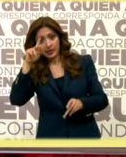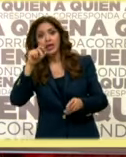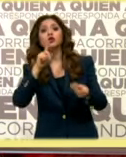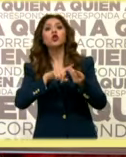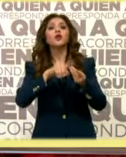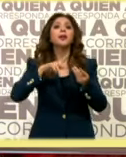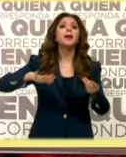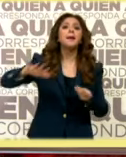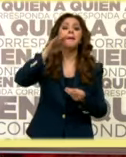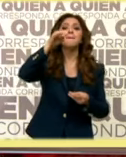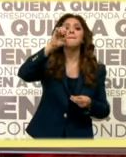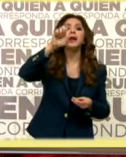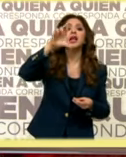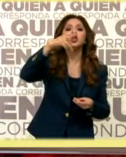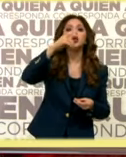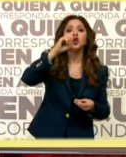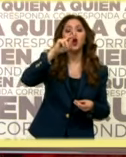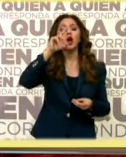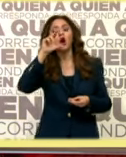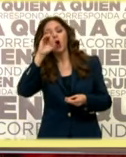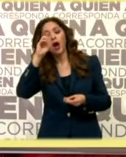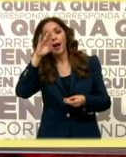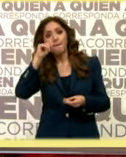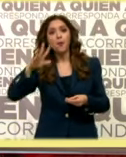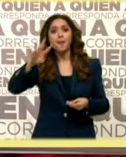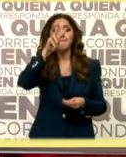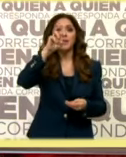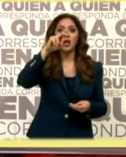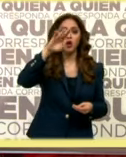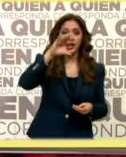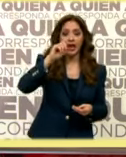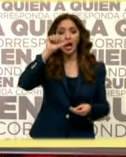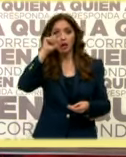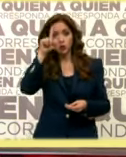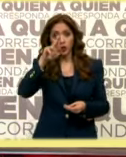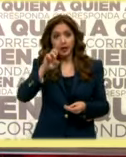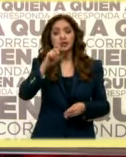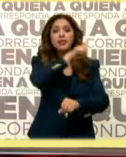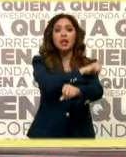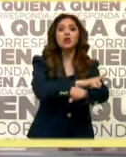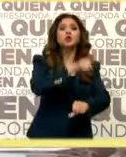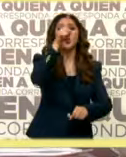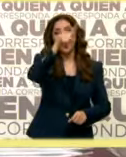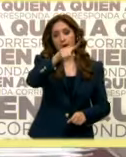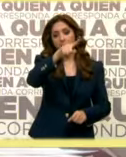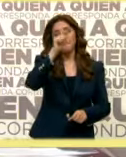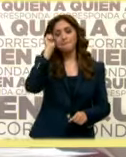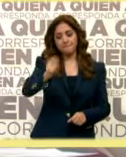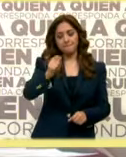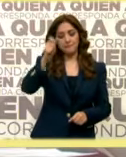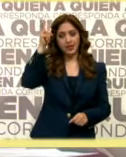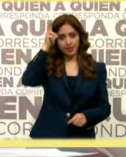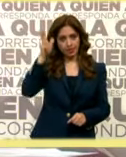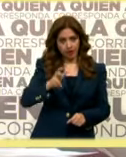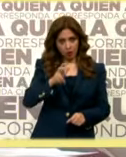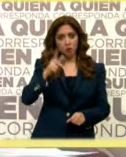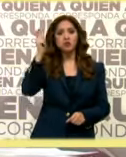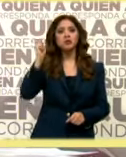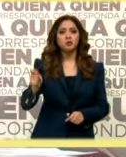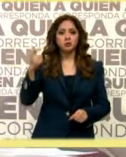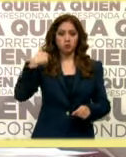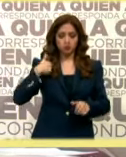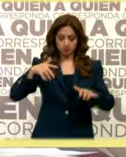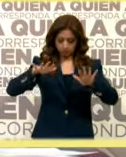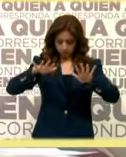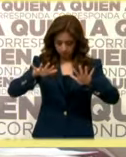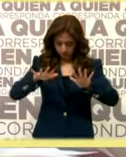Ocampo 193, Colonia Verónica Ansúrez, Delegación Miguel Hidalgo. La conocemos porque la plaza tiene las huellas de mucha gente, hemos puesto unas